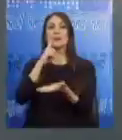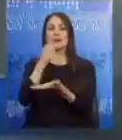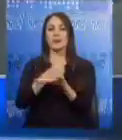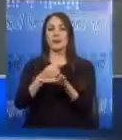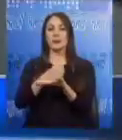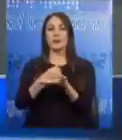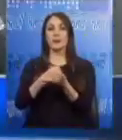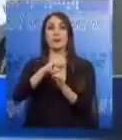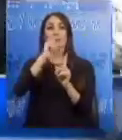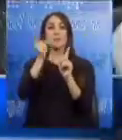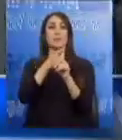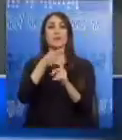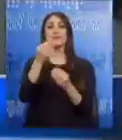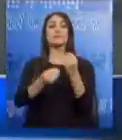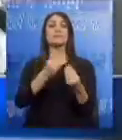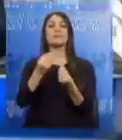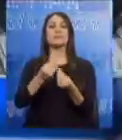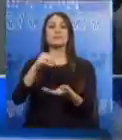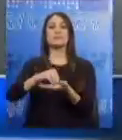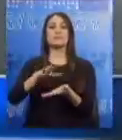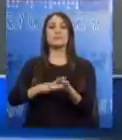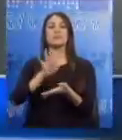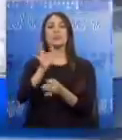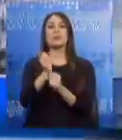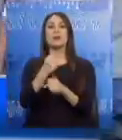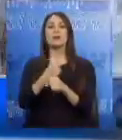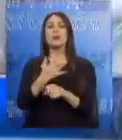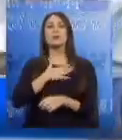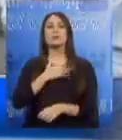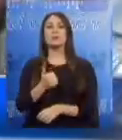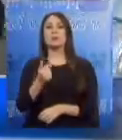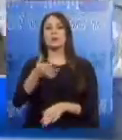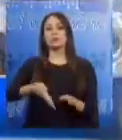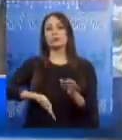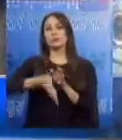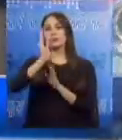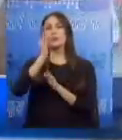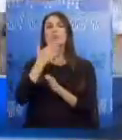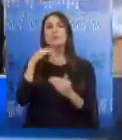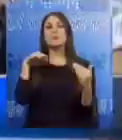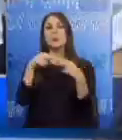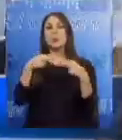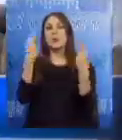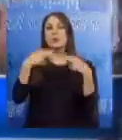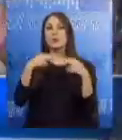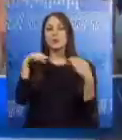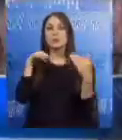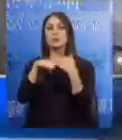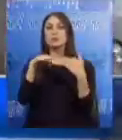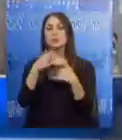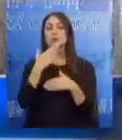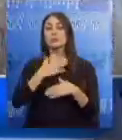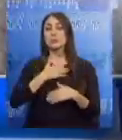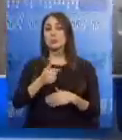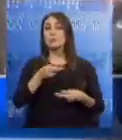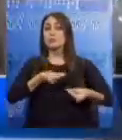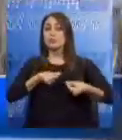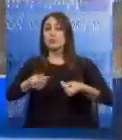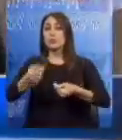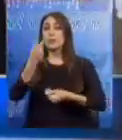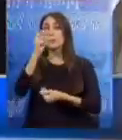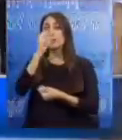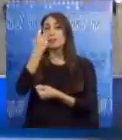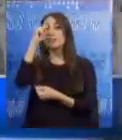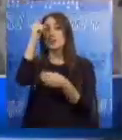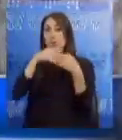la primera actividad fue constatar vía terrestre las condiciones de la vía río 7 huaquillas la cual tiene una inversión inicial de 20